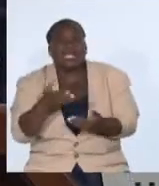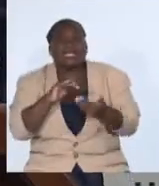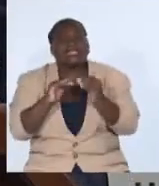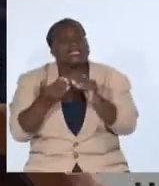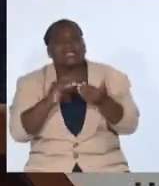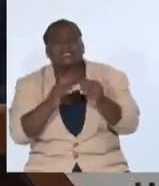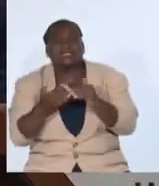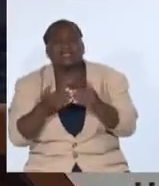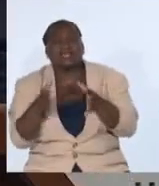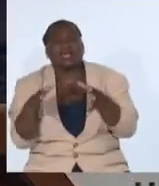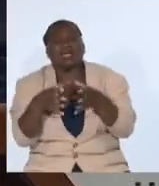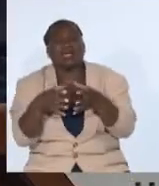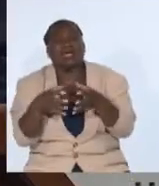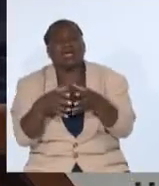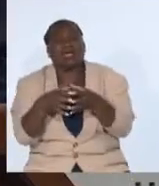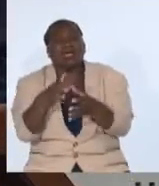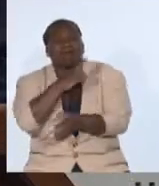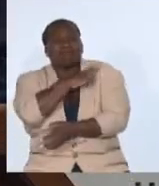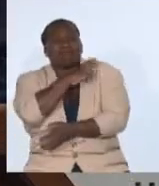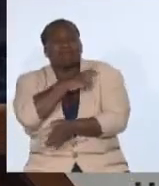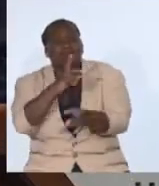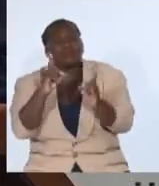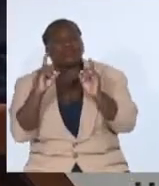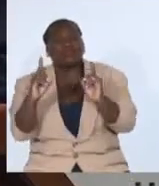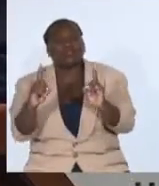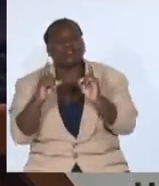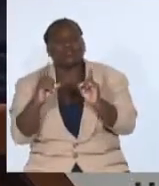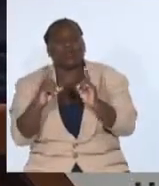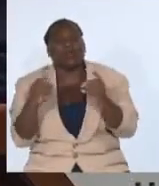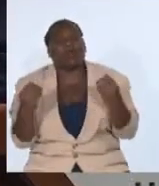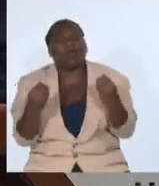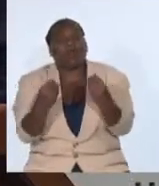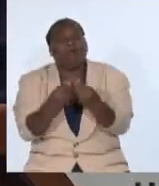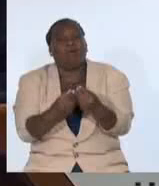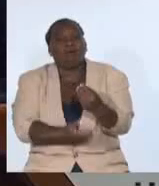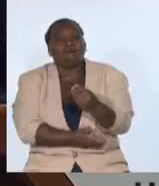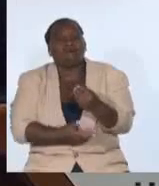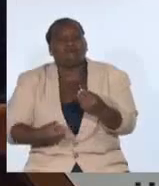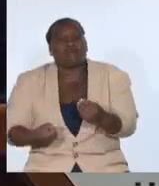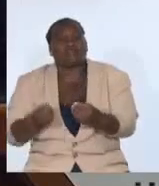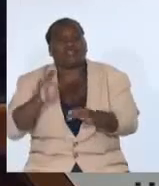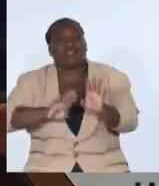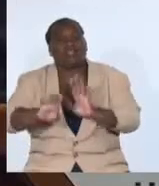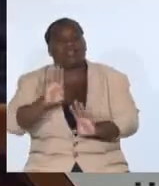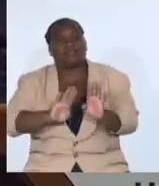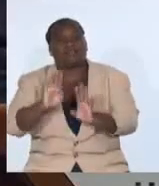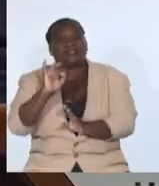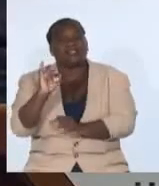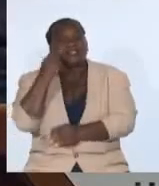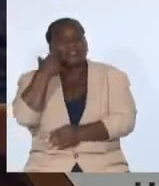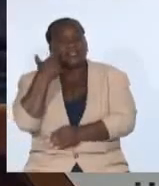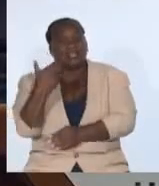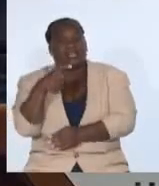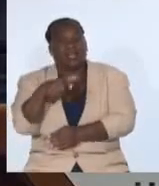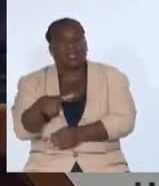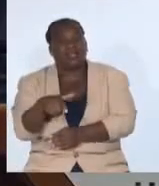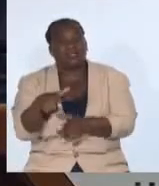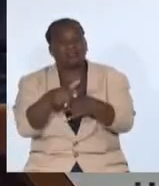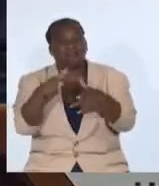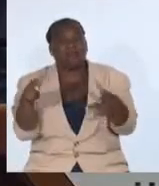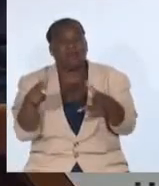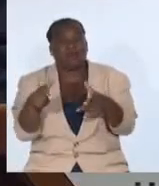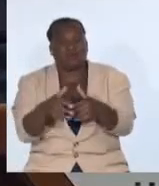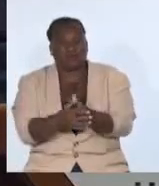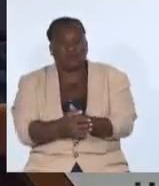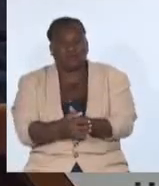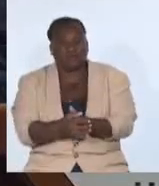y al más alto nivel político para donar esfuerzos en defensa de los intereses de esas mayorías